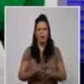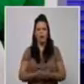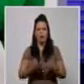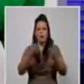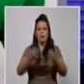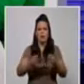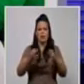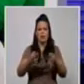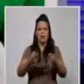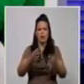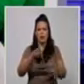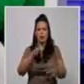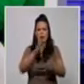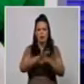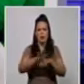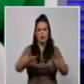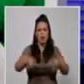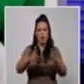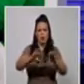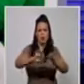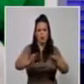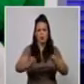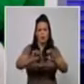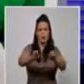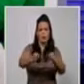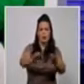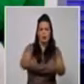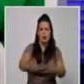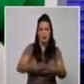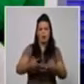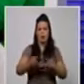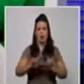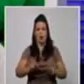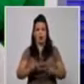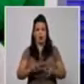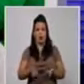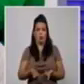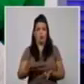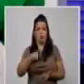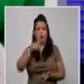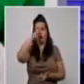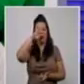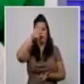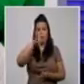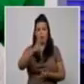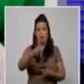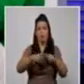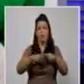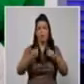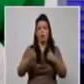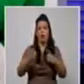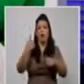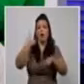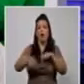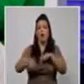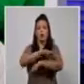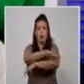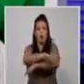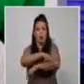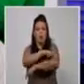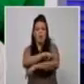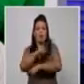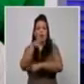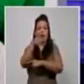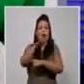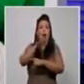aislándolo. No, es que hay países que te están aislando durante 14 días cuando tú llegas. Además del PCR que tienes que traer,